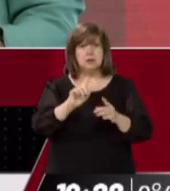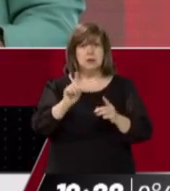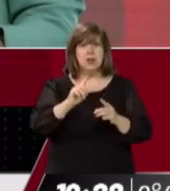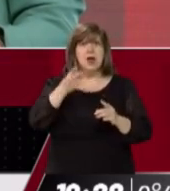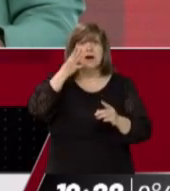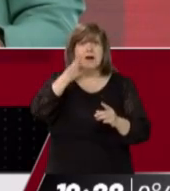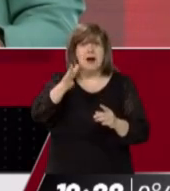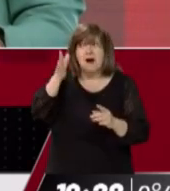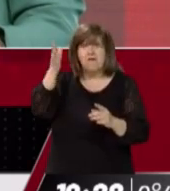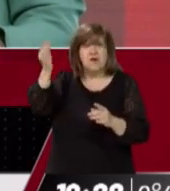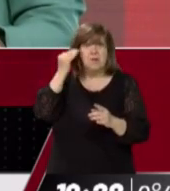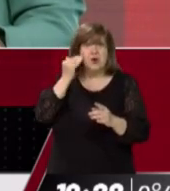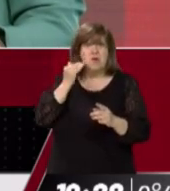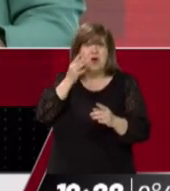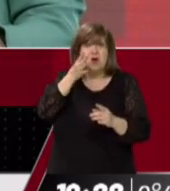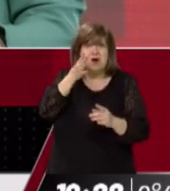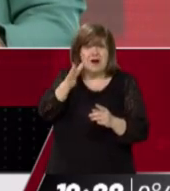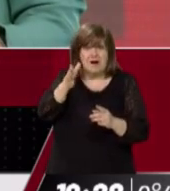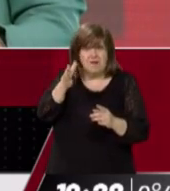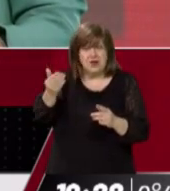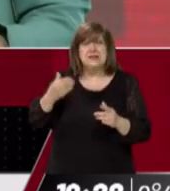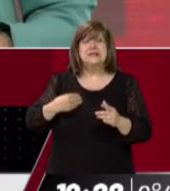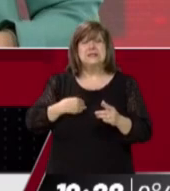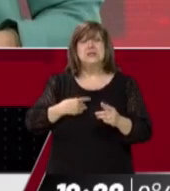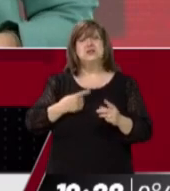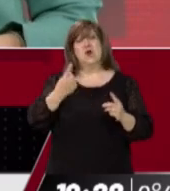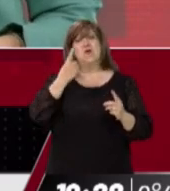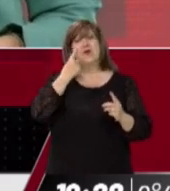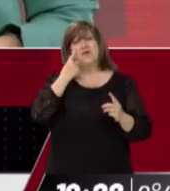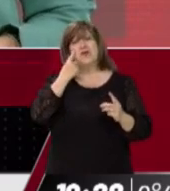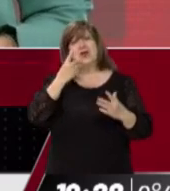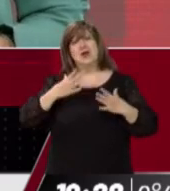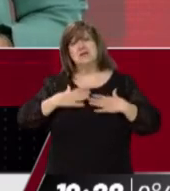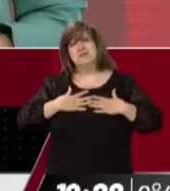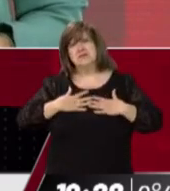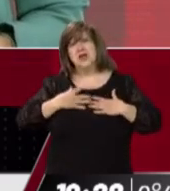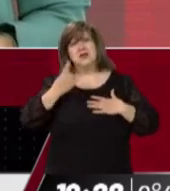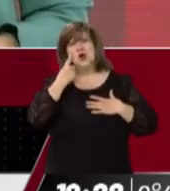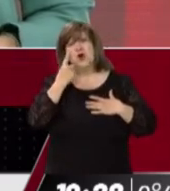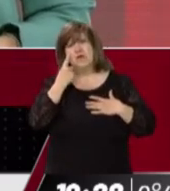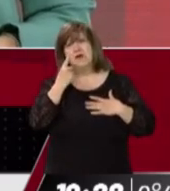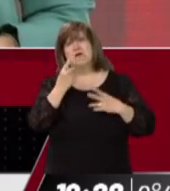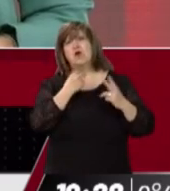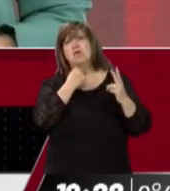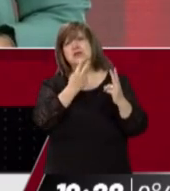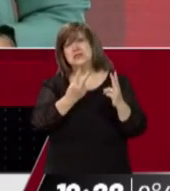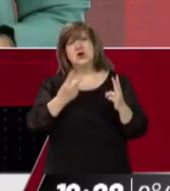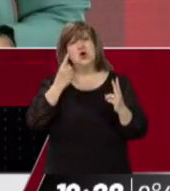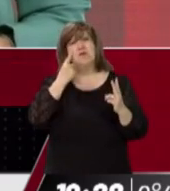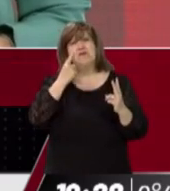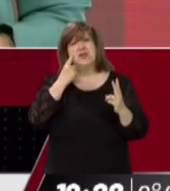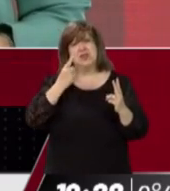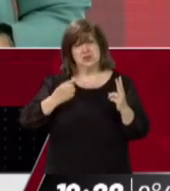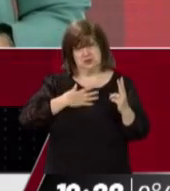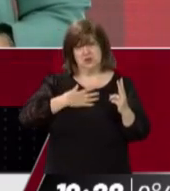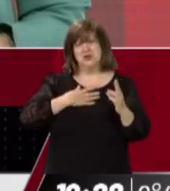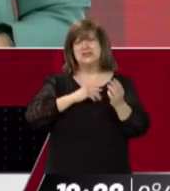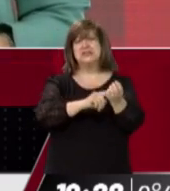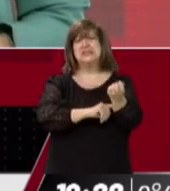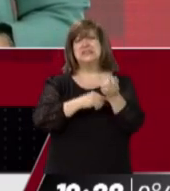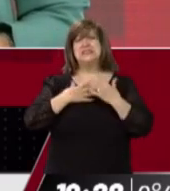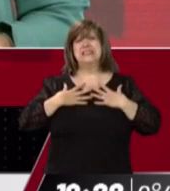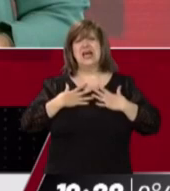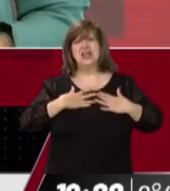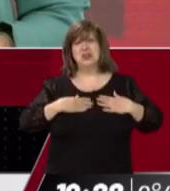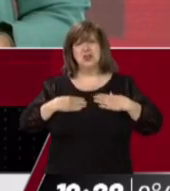y duele mucho porque lo vivo y lo viví lo vivo y lo voy a seguir viviendo porque esto esto sigue